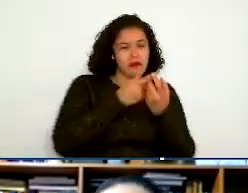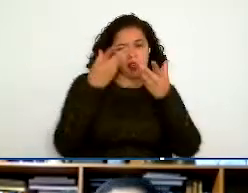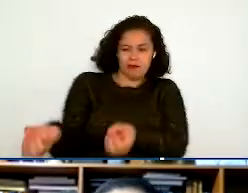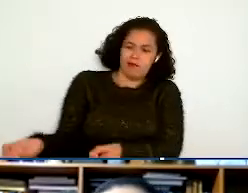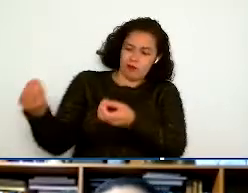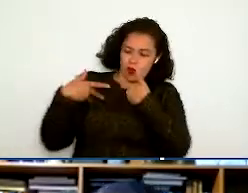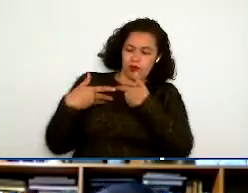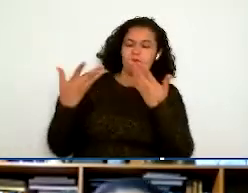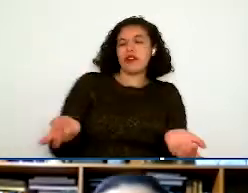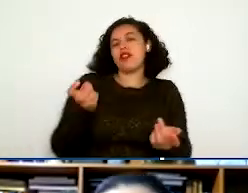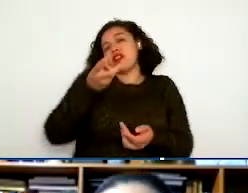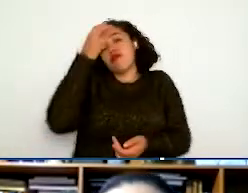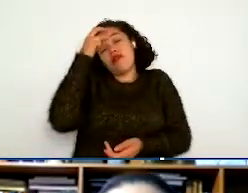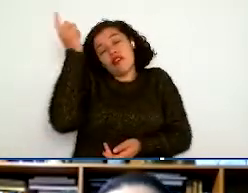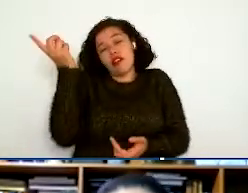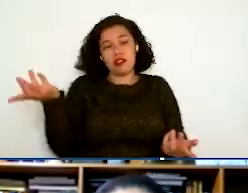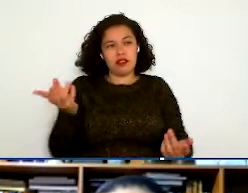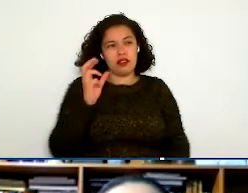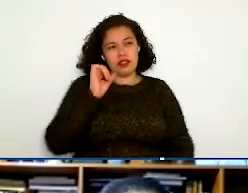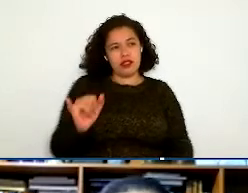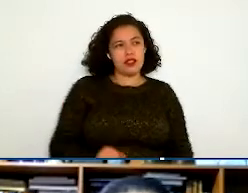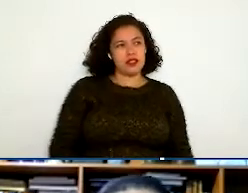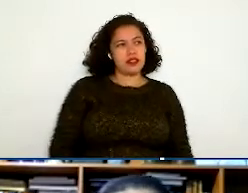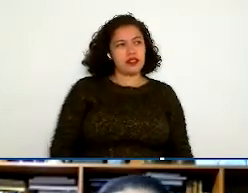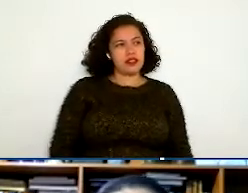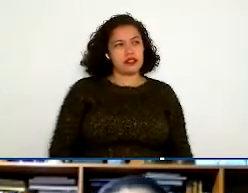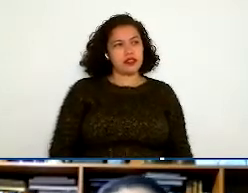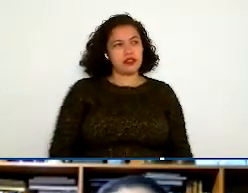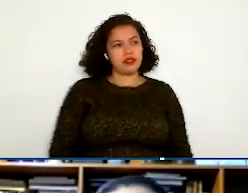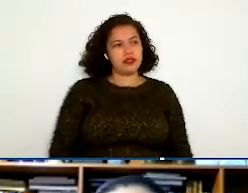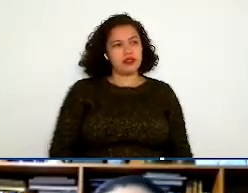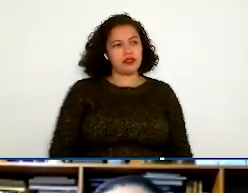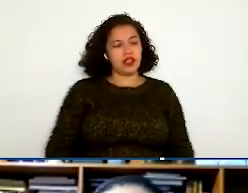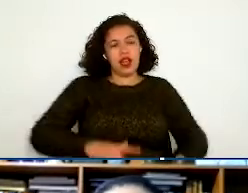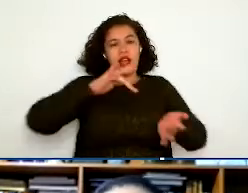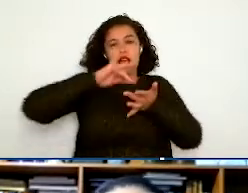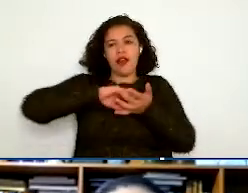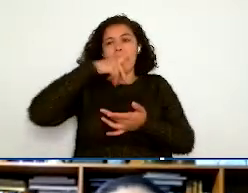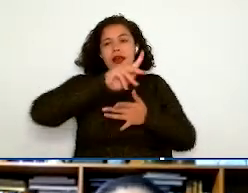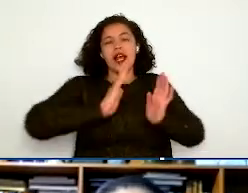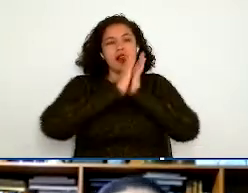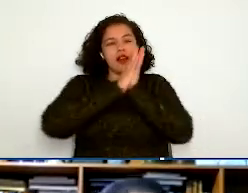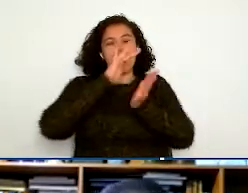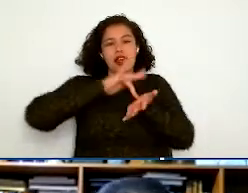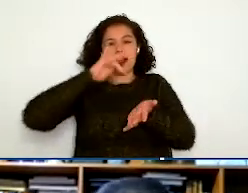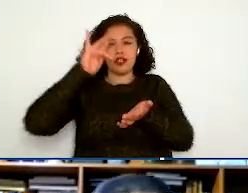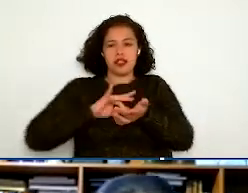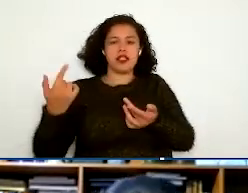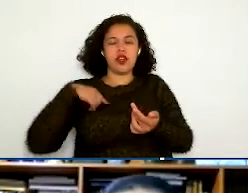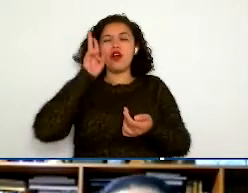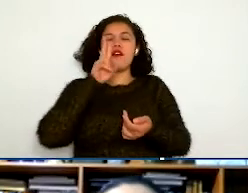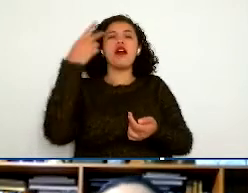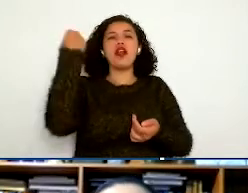de sencillo. Muy bien. Gracias. Gracias por la participación. Solo veo, bueno, el nombre